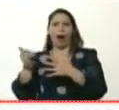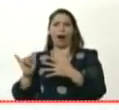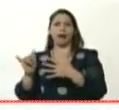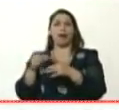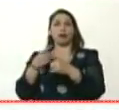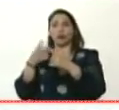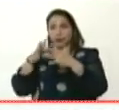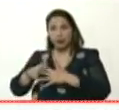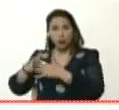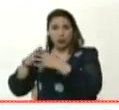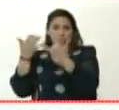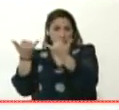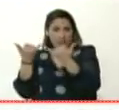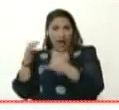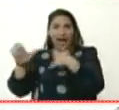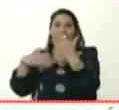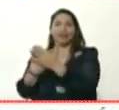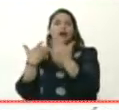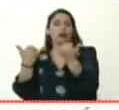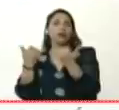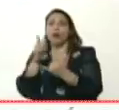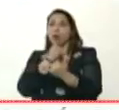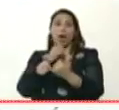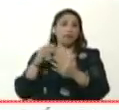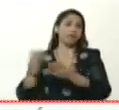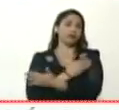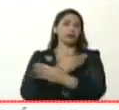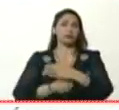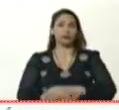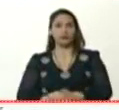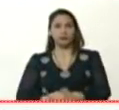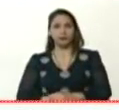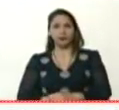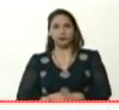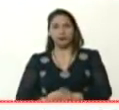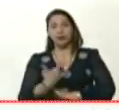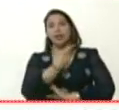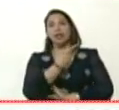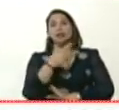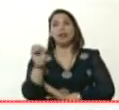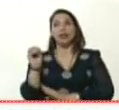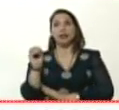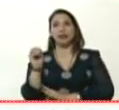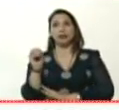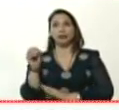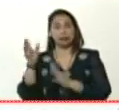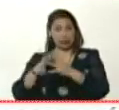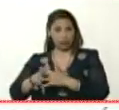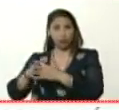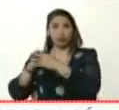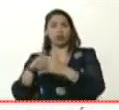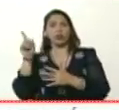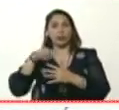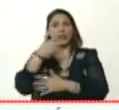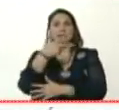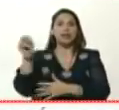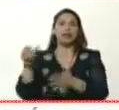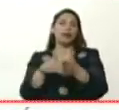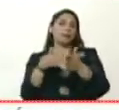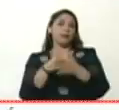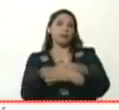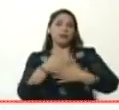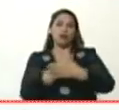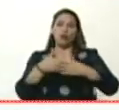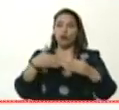Estados Unidos ya a estas alturas nos ha despojado de 30, Estados Unidos y sus socios, de 30 mil millones